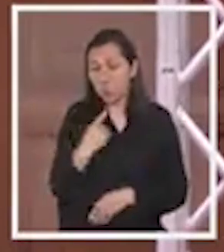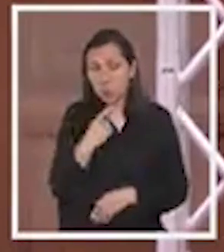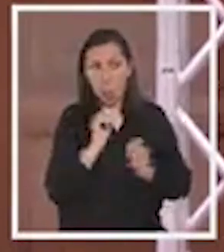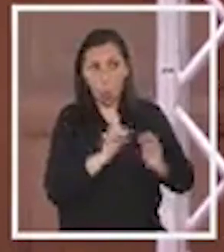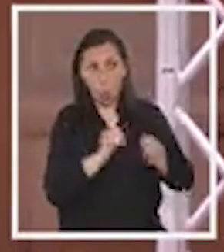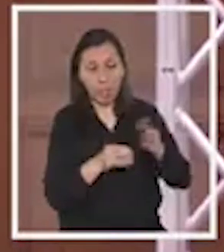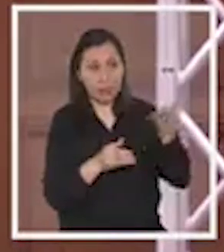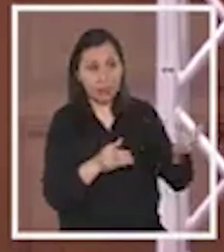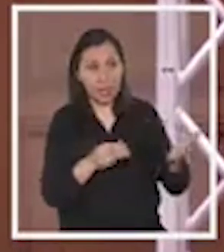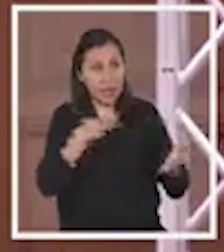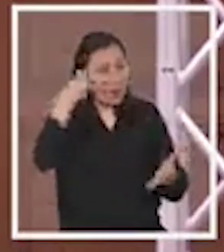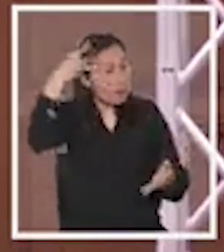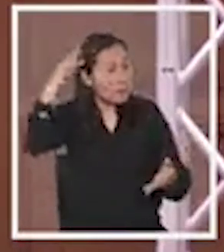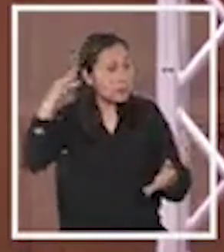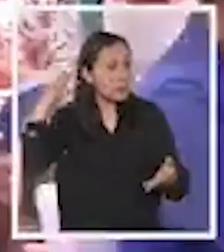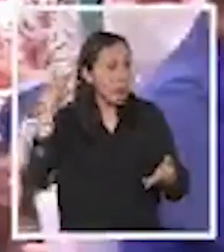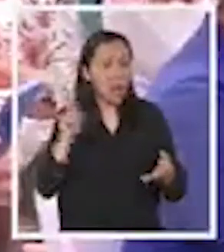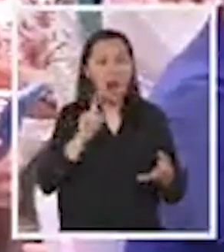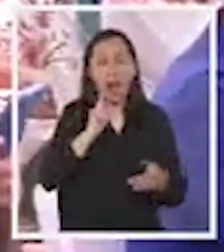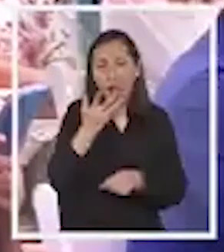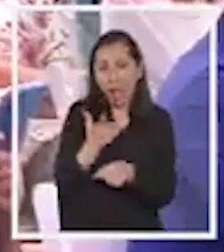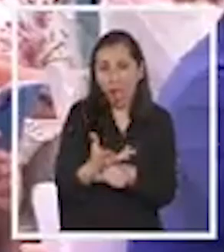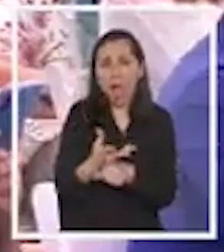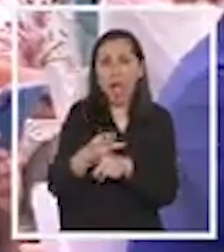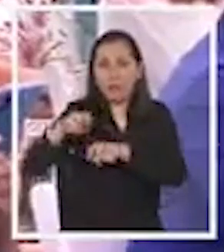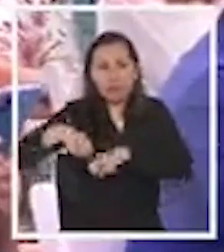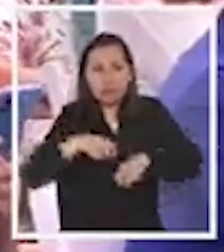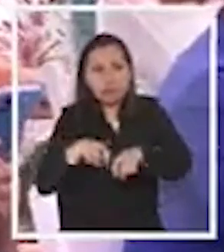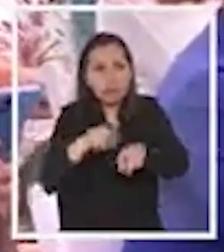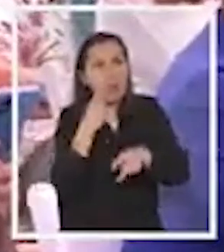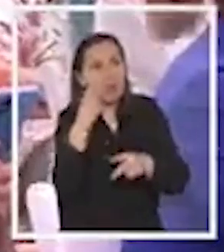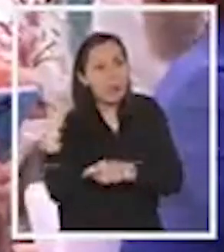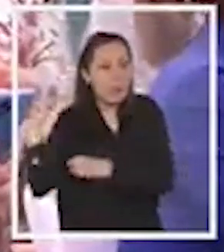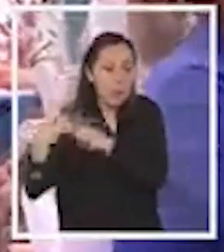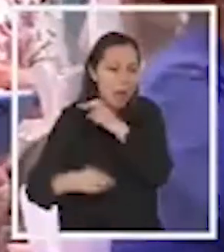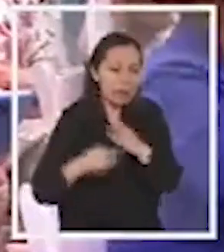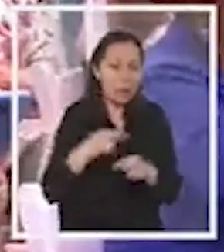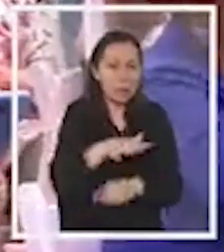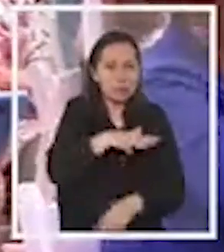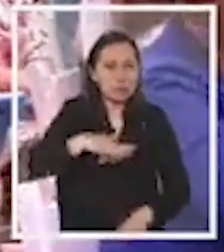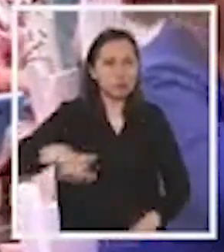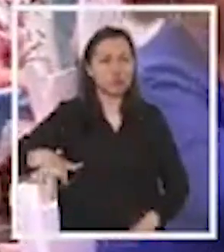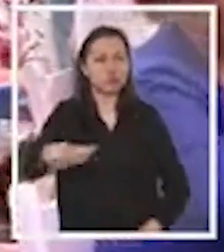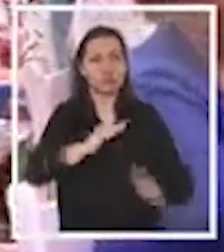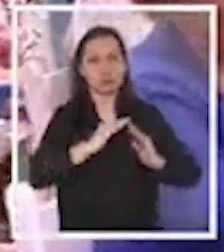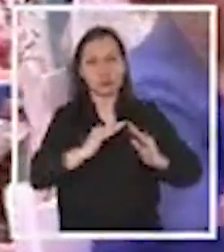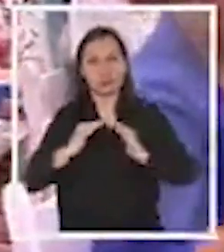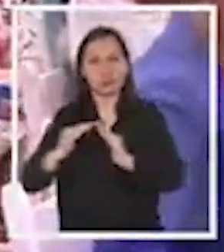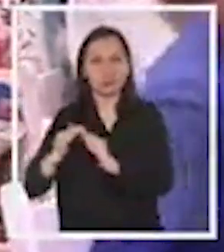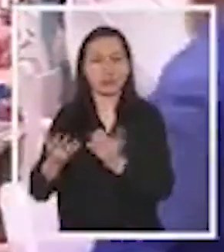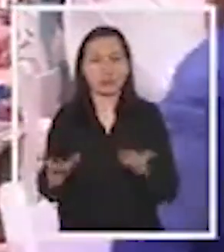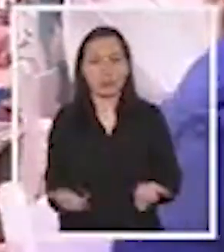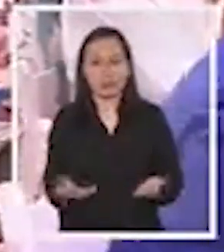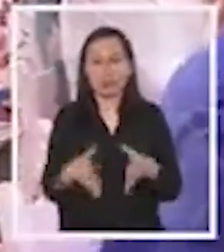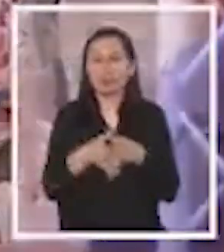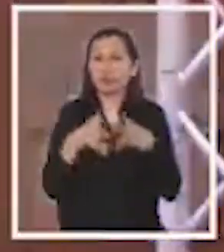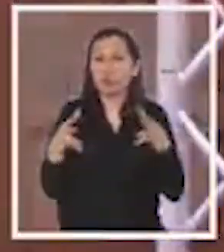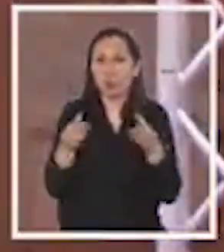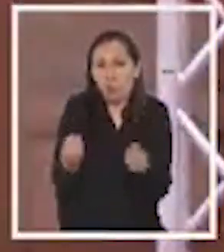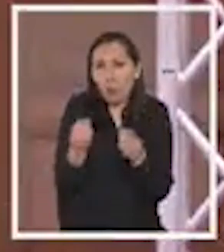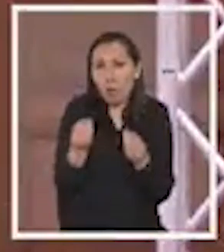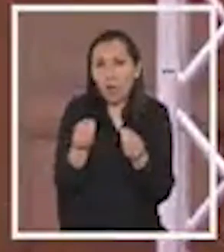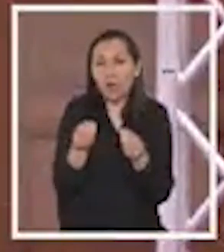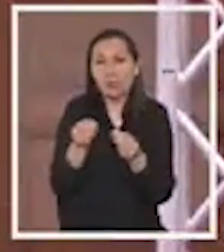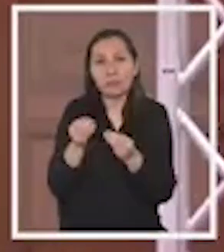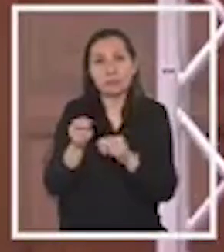Educación de Gabriela Mistral. Hay un recorrido y una vida patrimonial en este sector que es tremendamente rica y que la